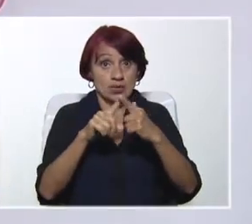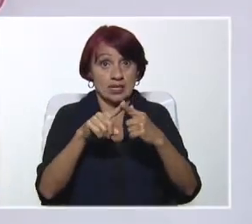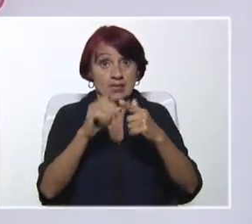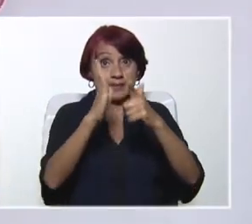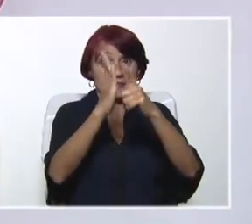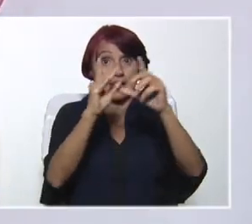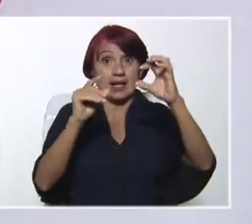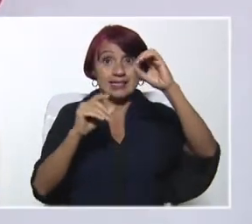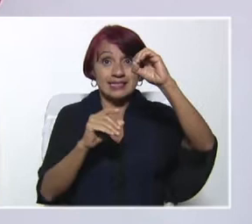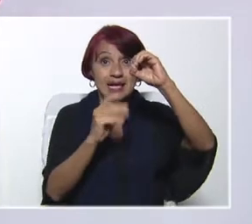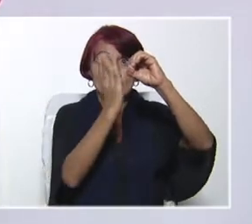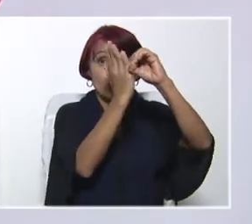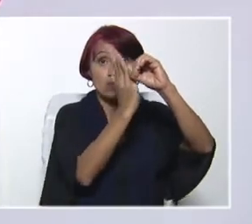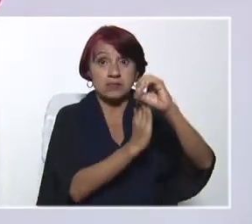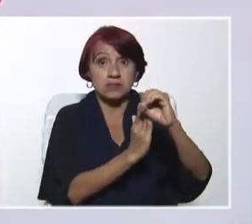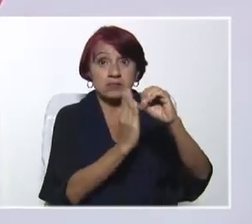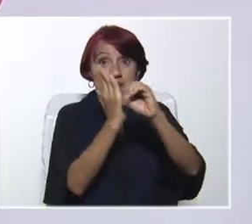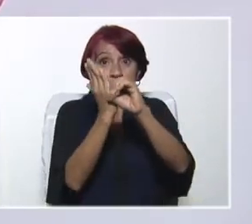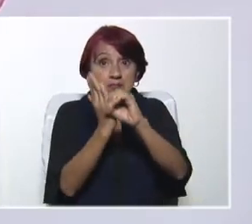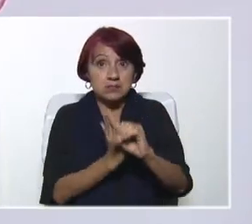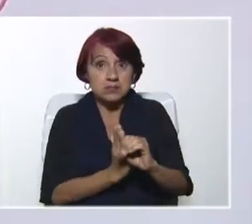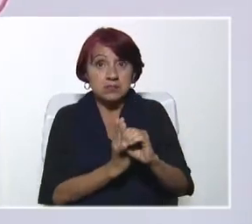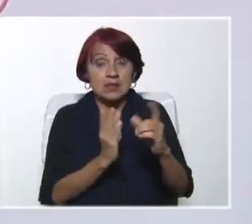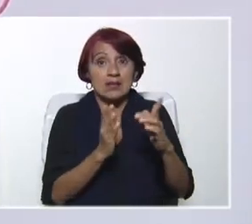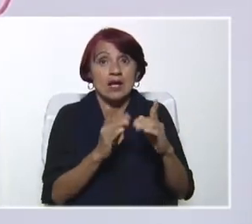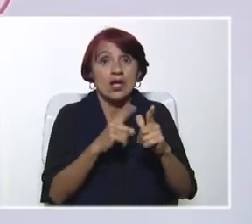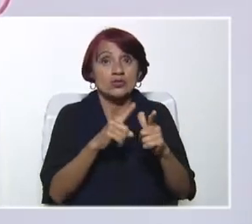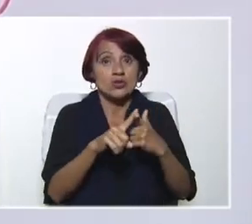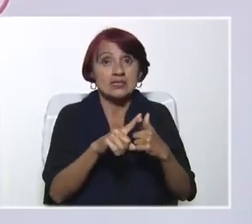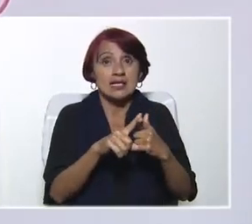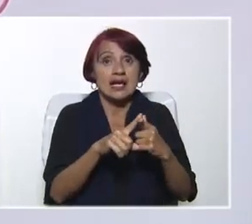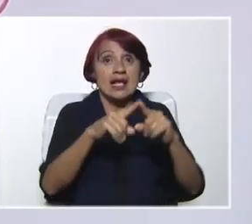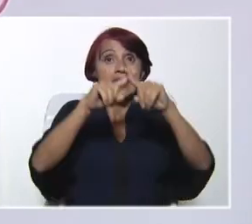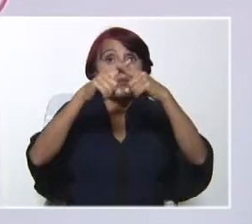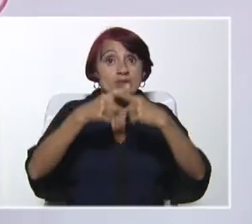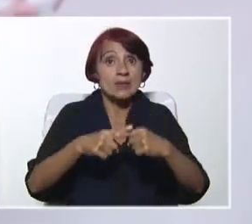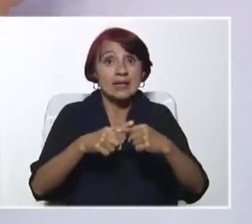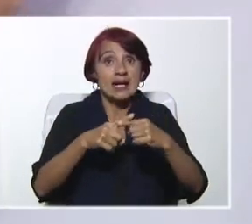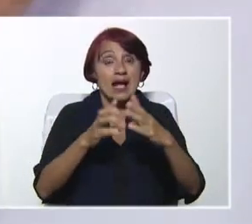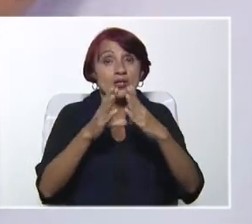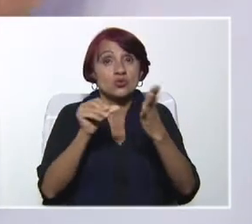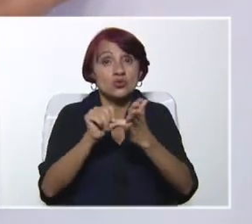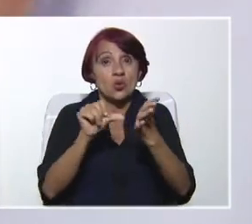grados y nos quedaría en radianes. Esta multiplicación nos da